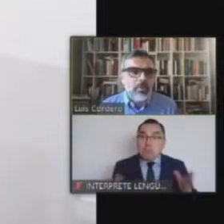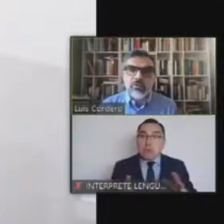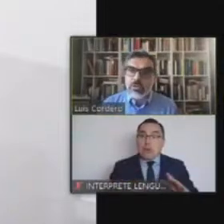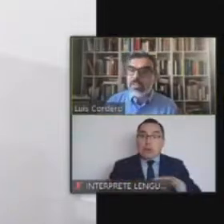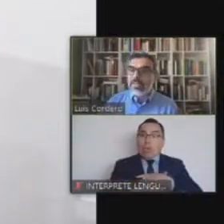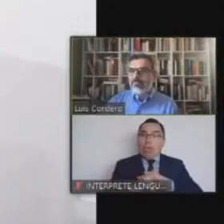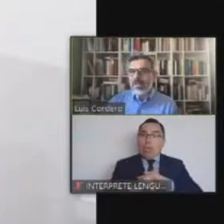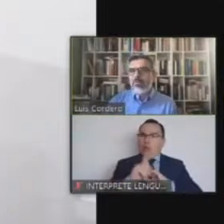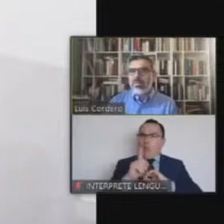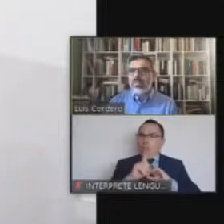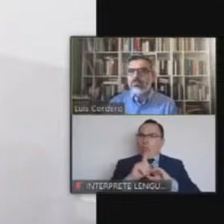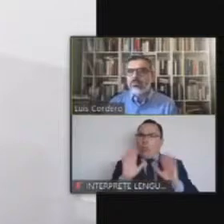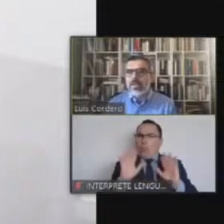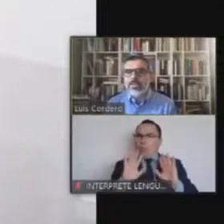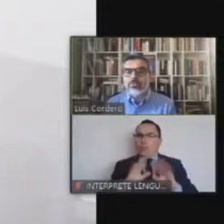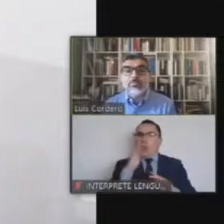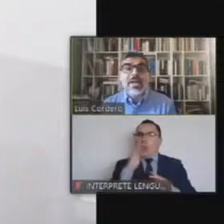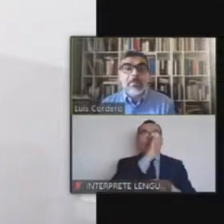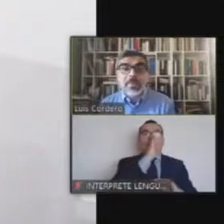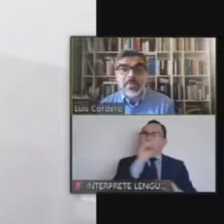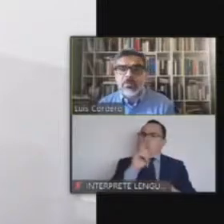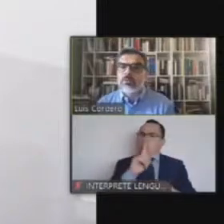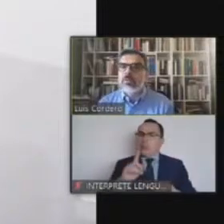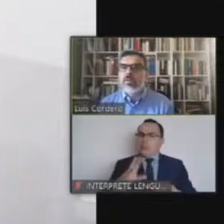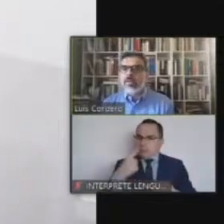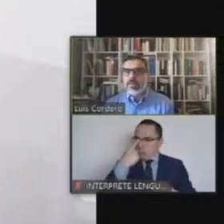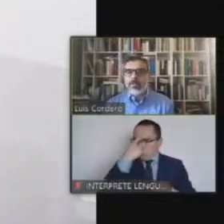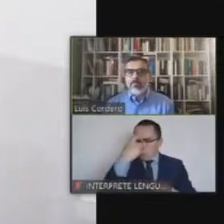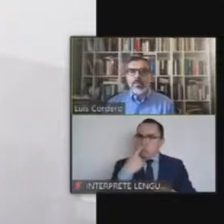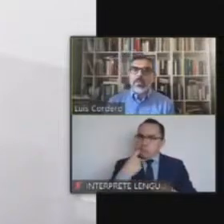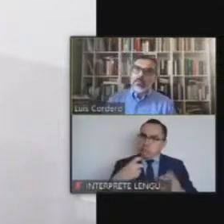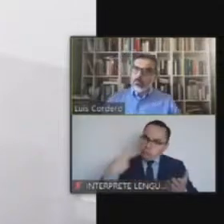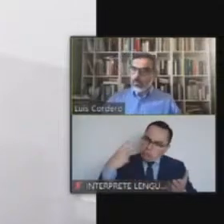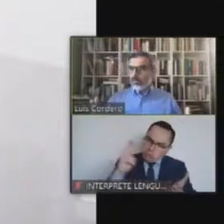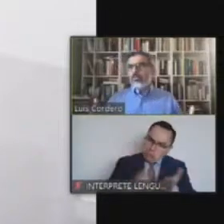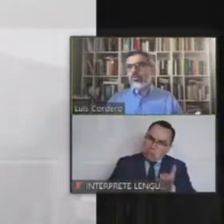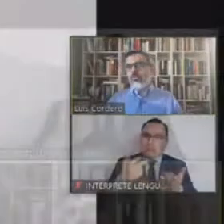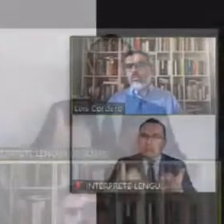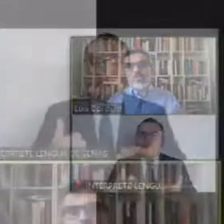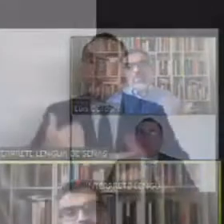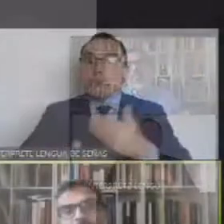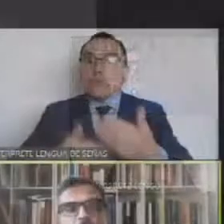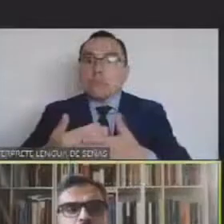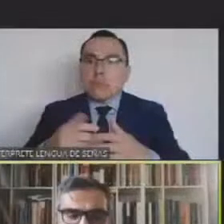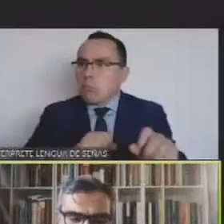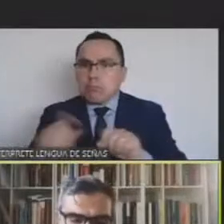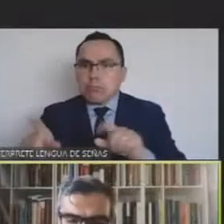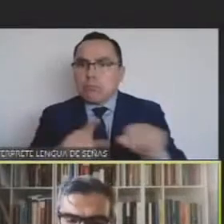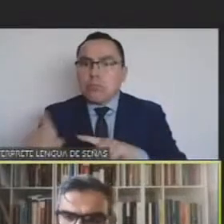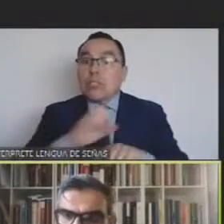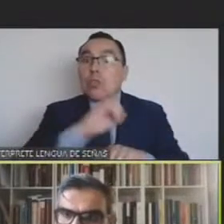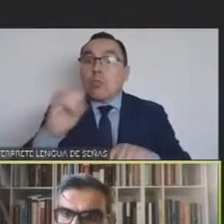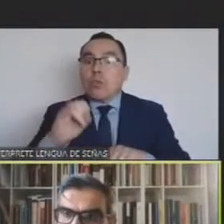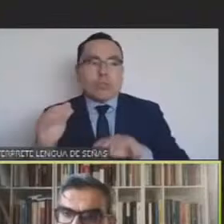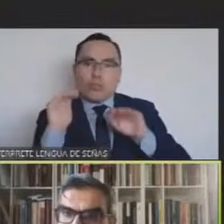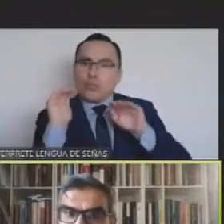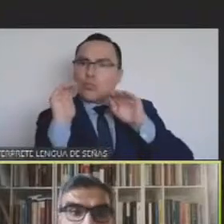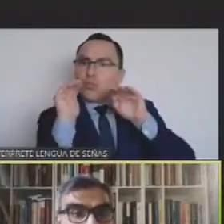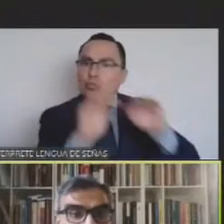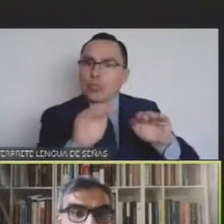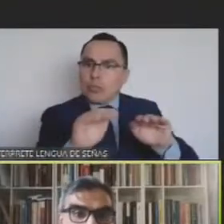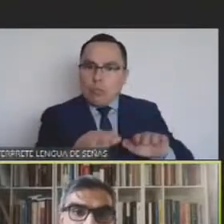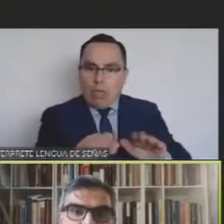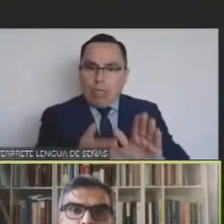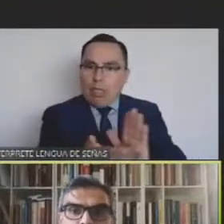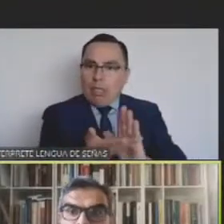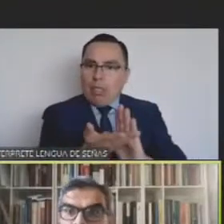solo los económicos, sino que también los institucionales, son más expeditos y, por lo tanto, los niveles de confianza en el